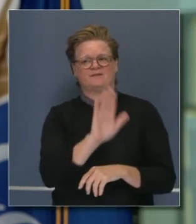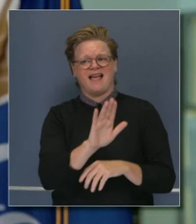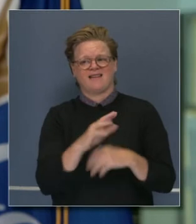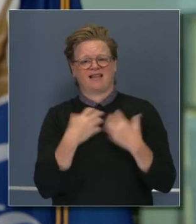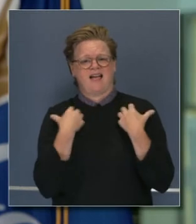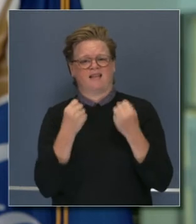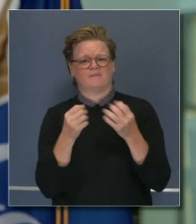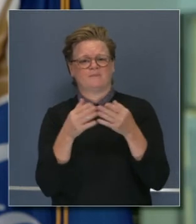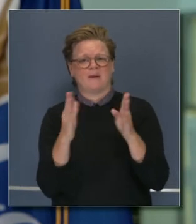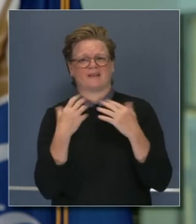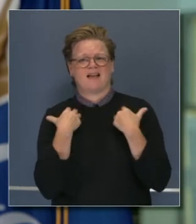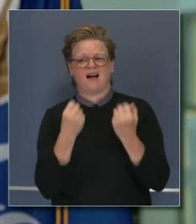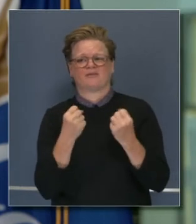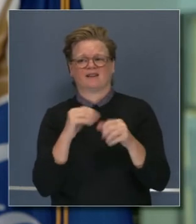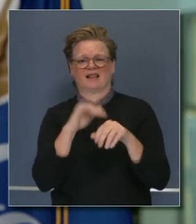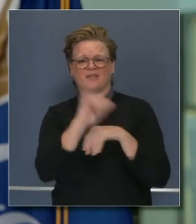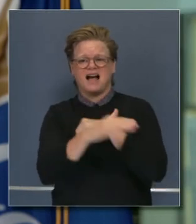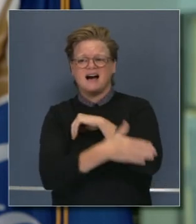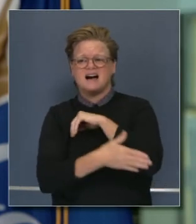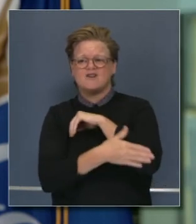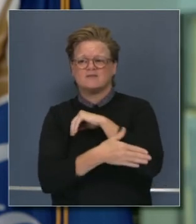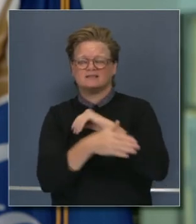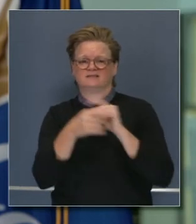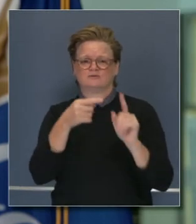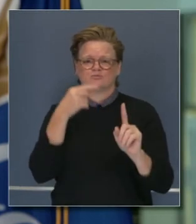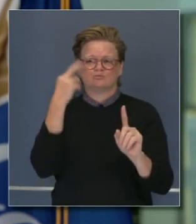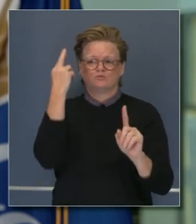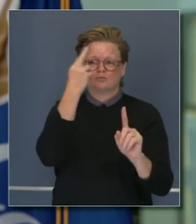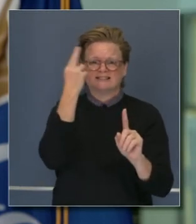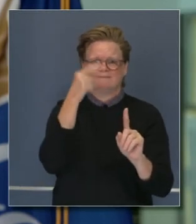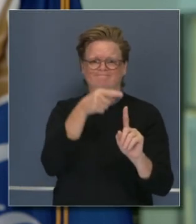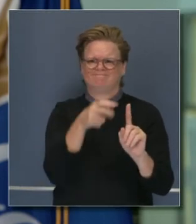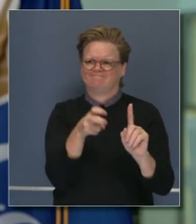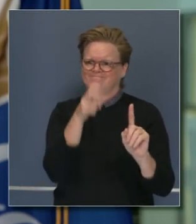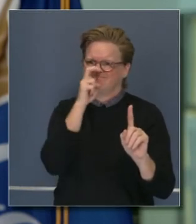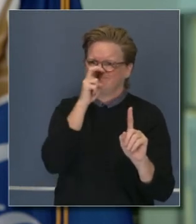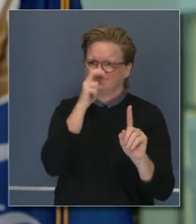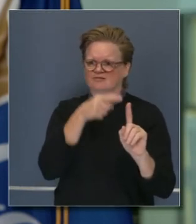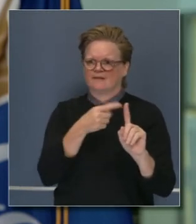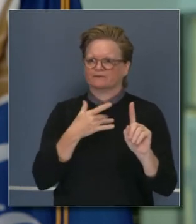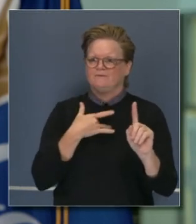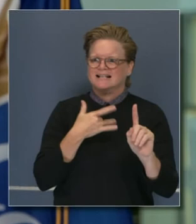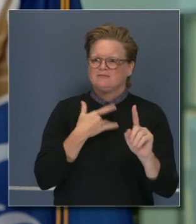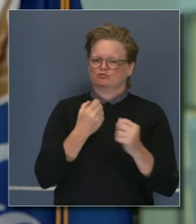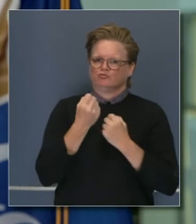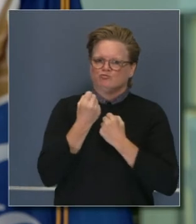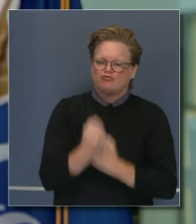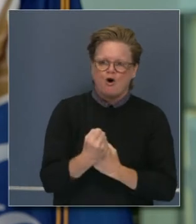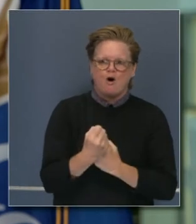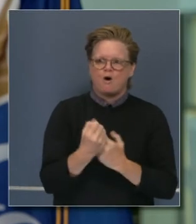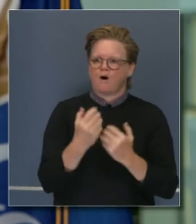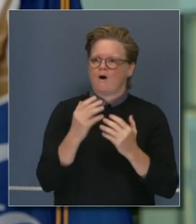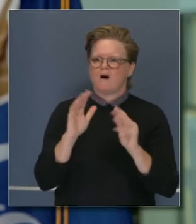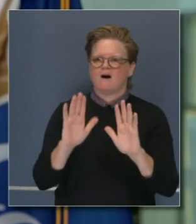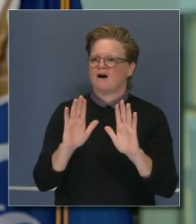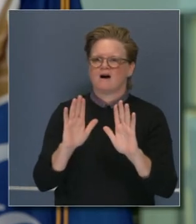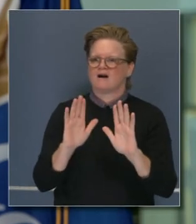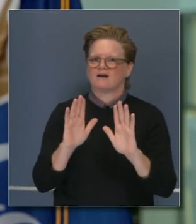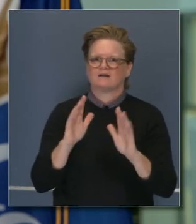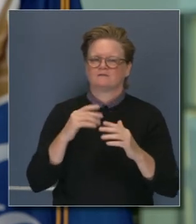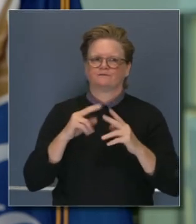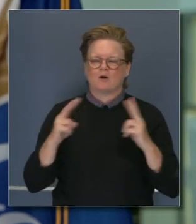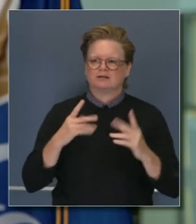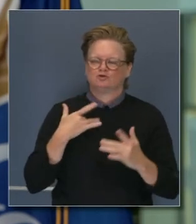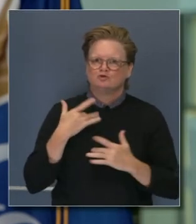eso están alineando con estas pautas estatales. Por eso trabajamos arduamente en muchos meses. Es la razón por la cual mucha gente